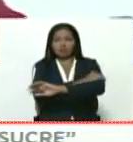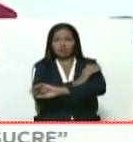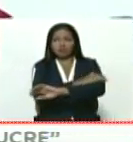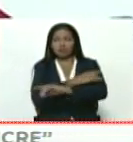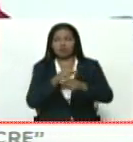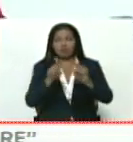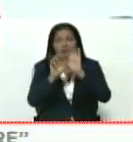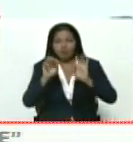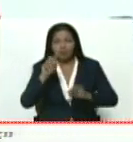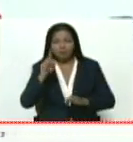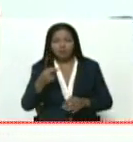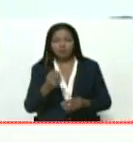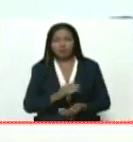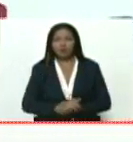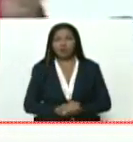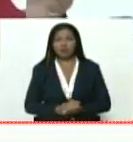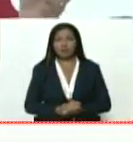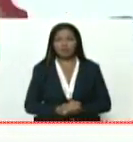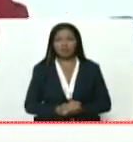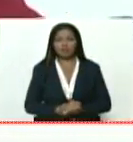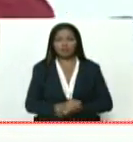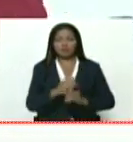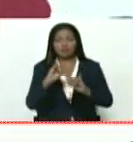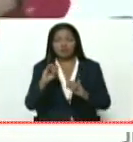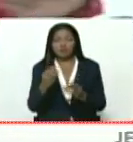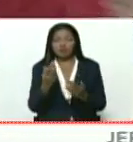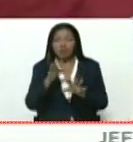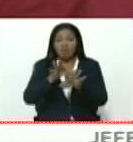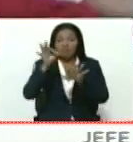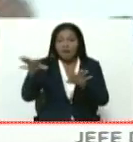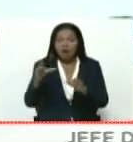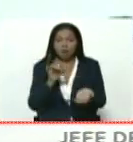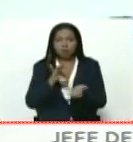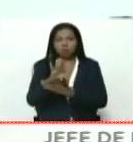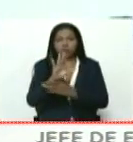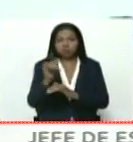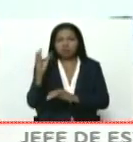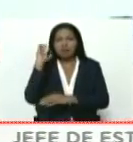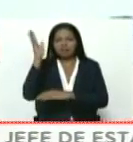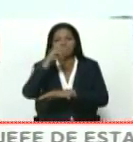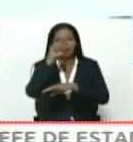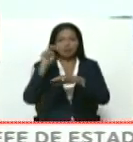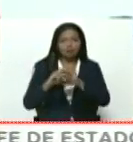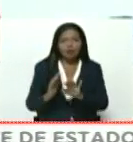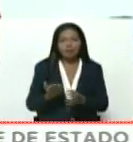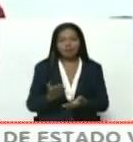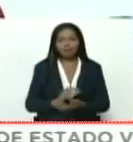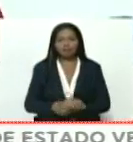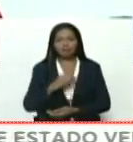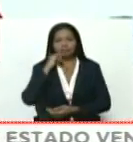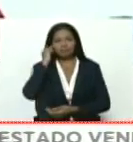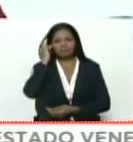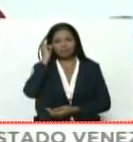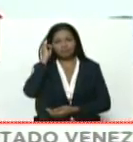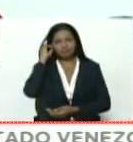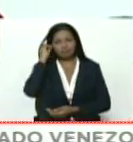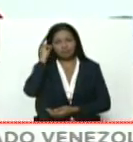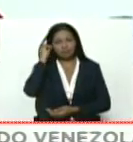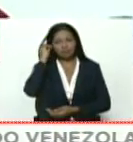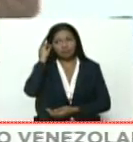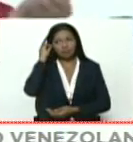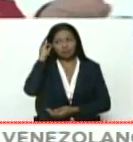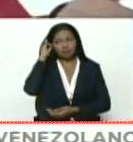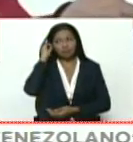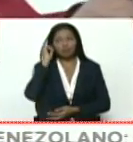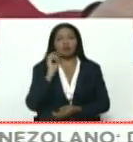los propios diputados de la oposición. Por eso lo dejaron y lo sacaron de la Asamblea Nacional. No le contesta el teléfono a